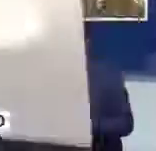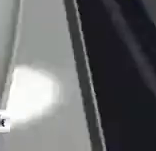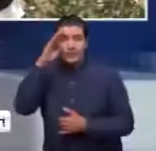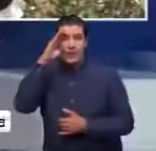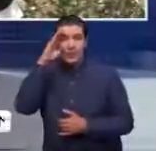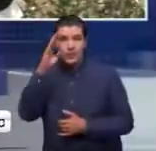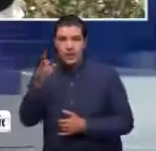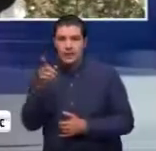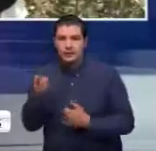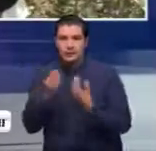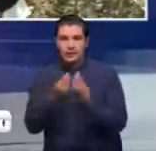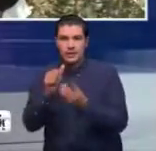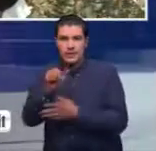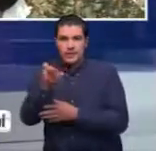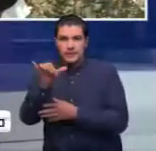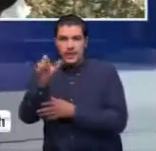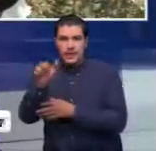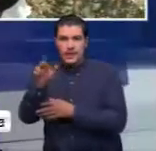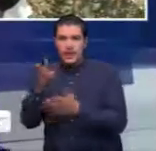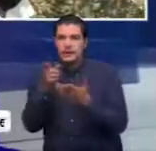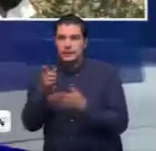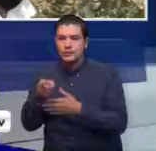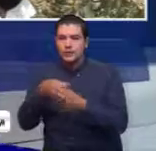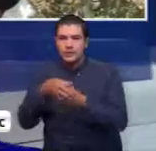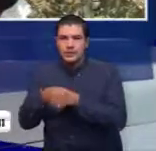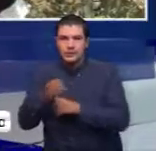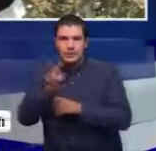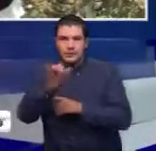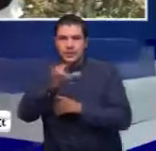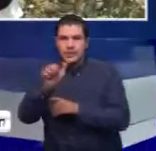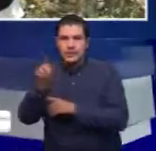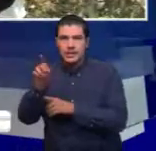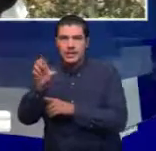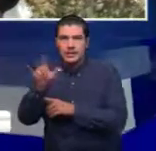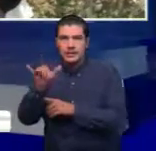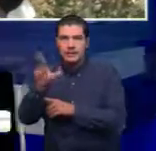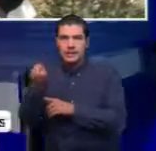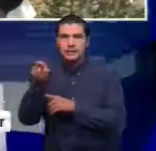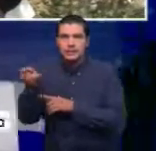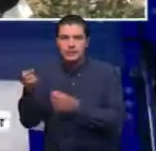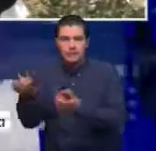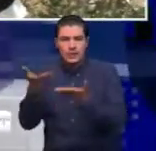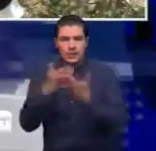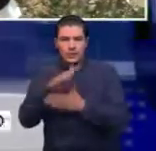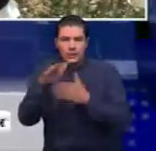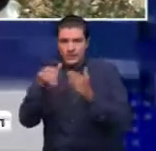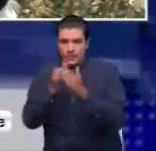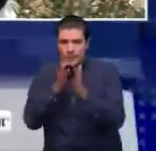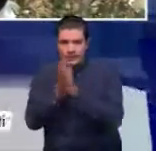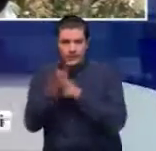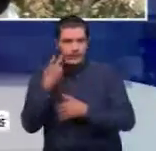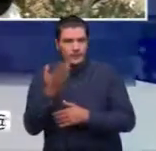Puente Internacional Simón Bolívar en Villa del Rosario nos amplía esta información. Adelante, Pilar, ¿qué han dicho los expertos?